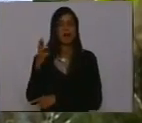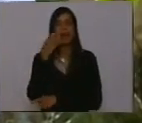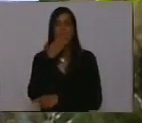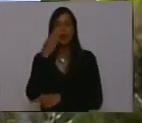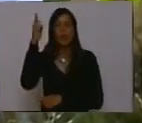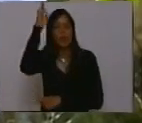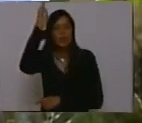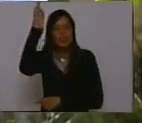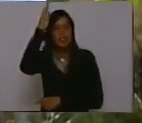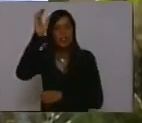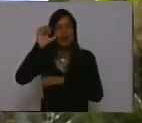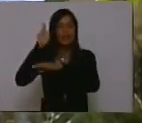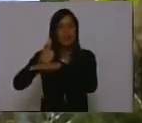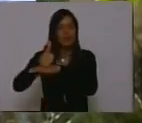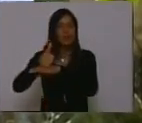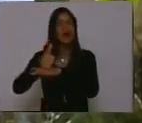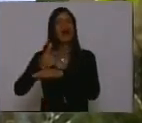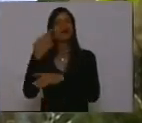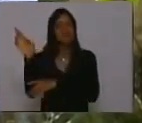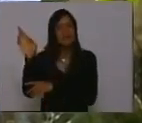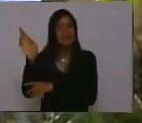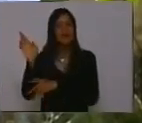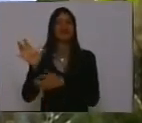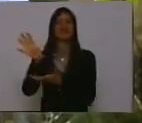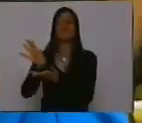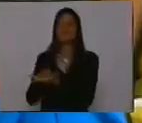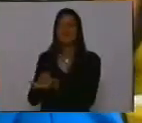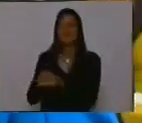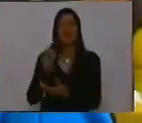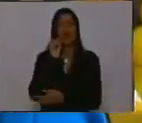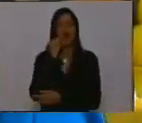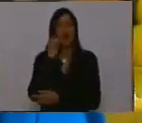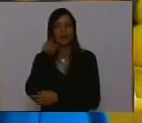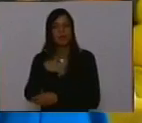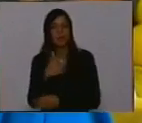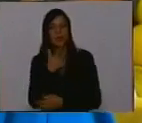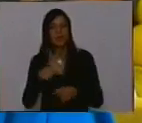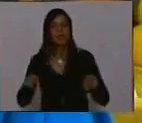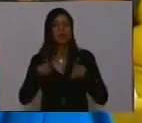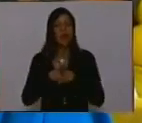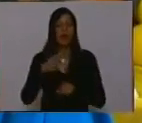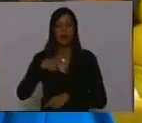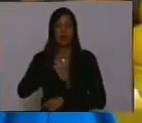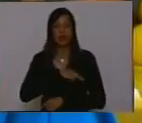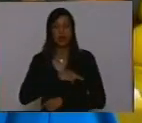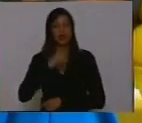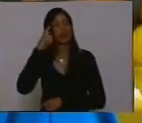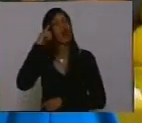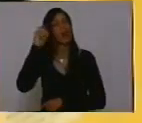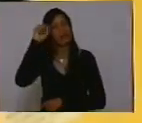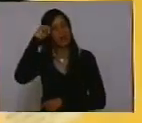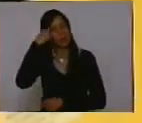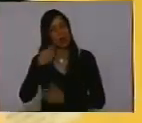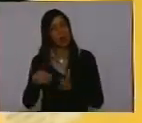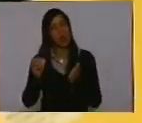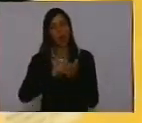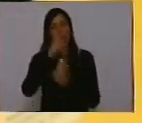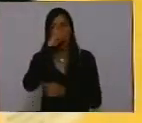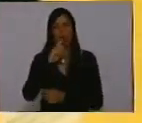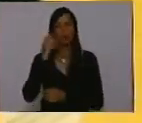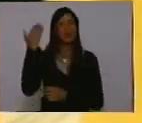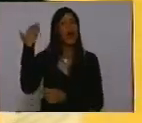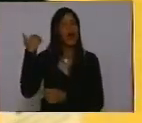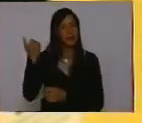Guaycaipuro. Estamos a 2 días, nosotros, de conmemorar otro año más de